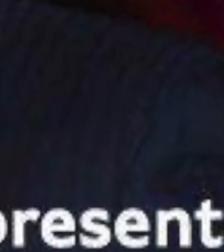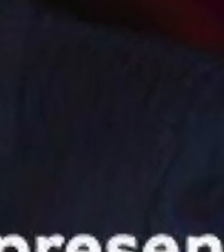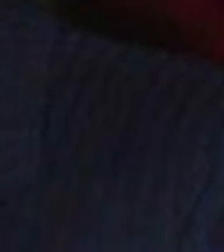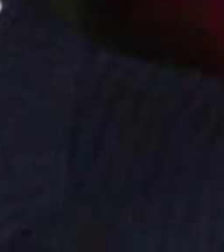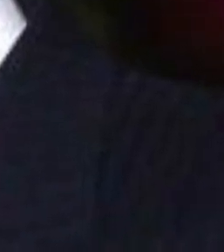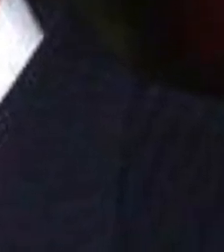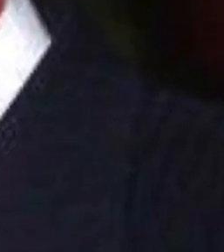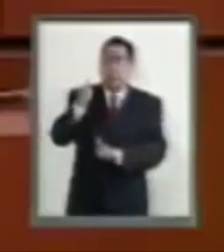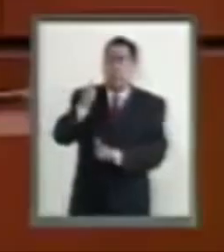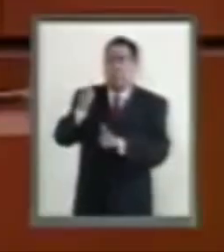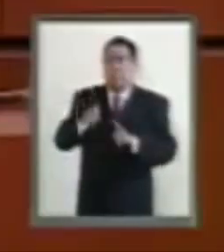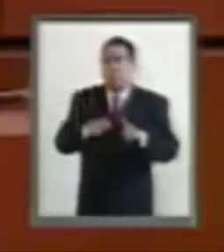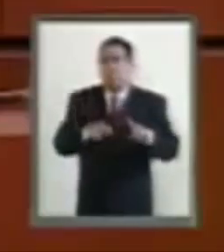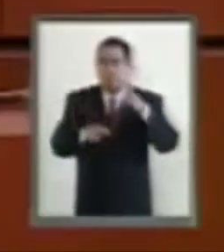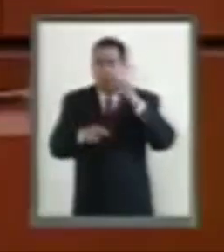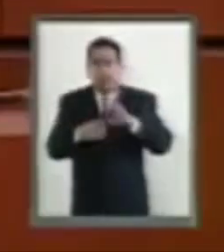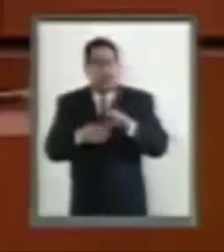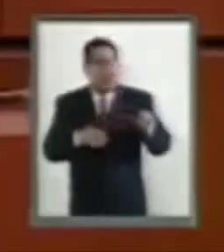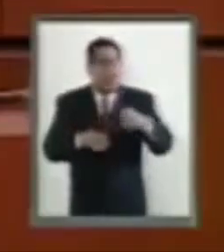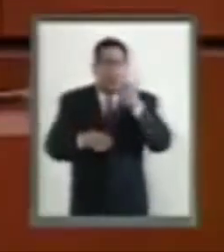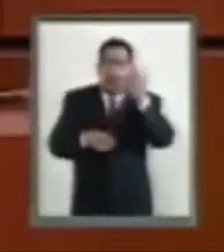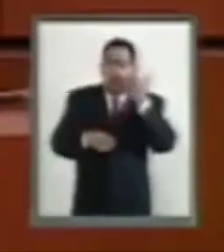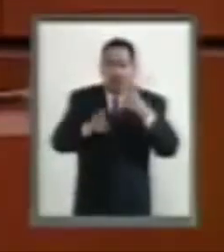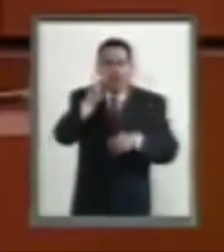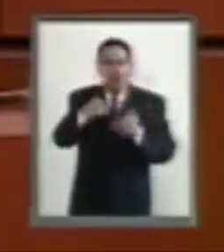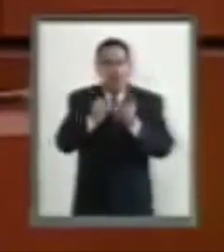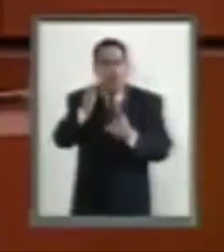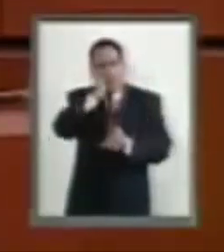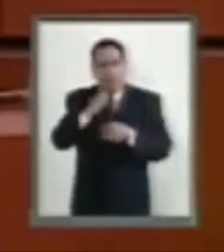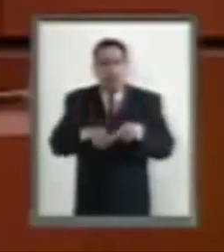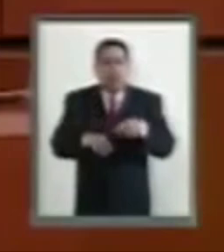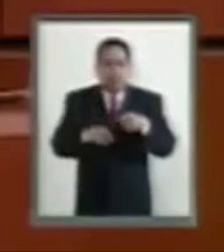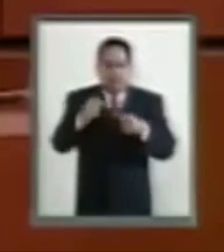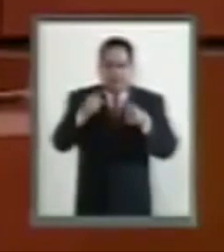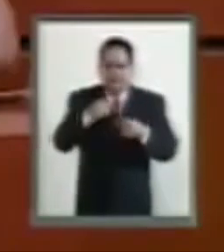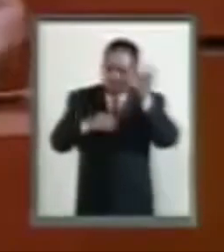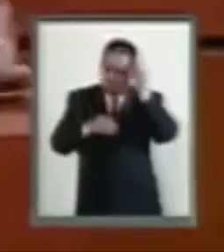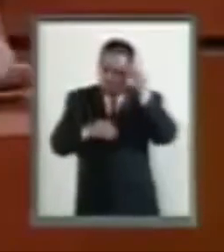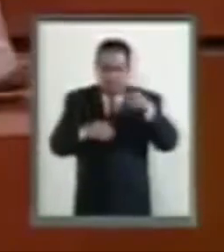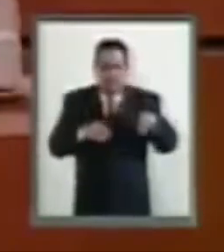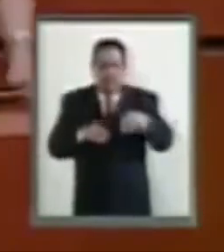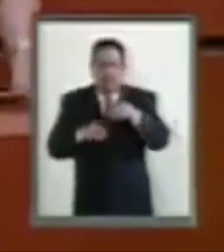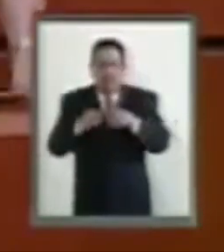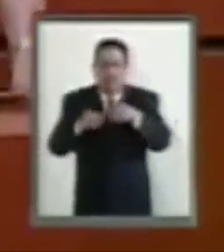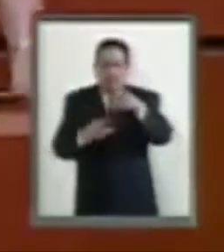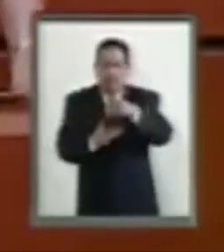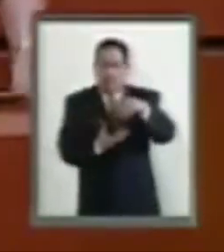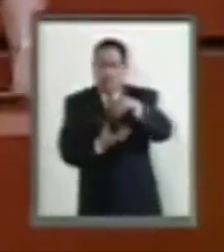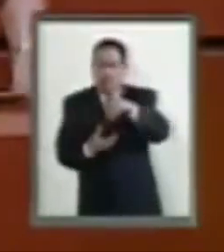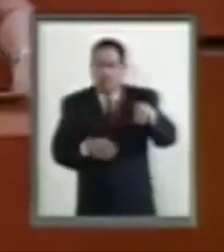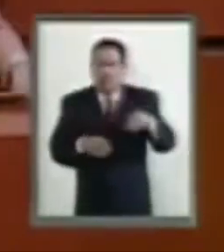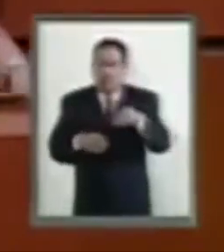diabólico Carlos Salinas. El incendiario es una vergüenza. Ubíquese,